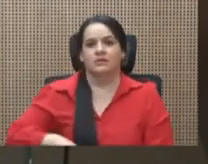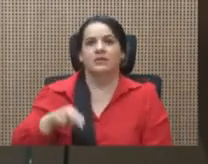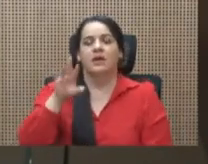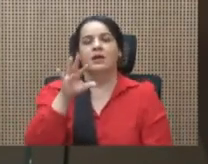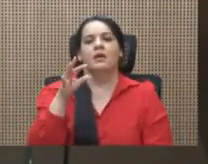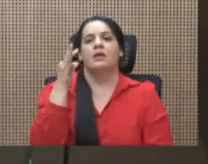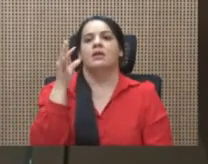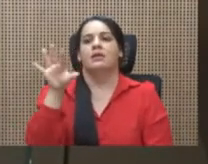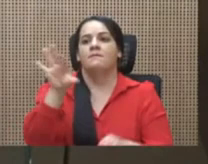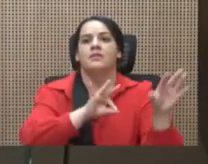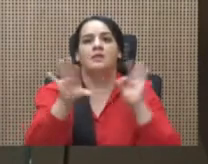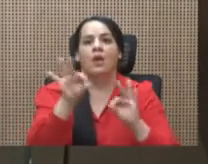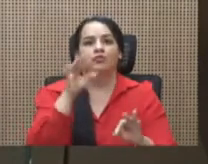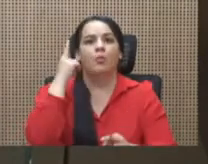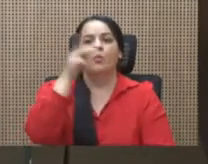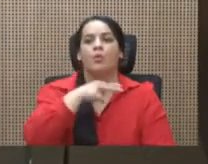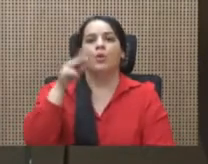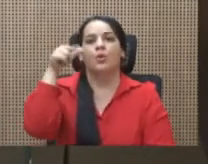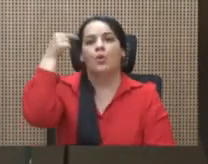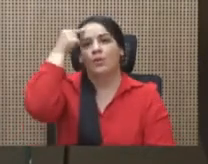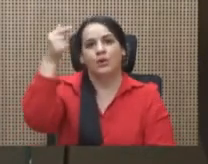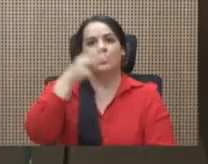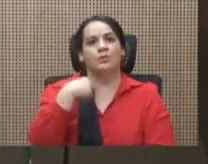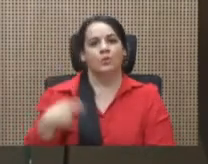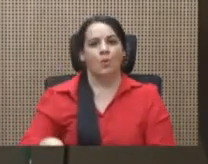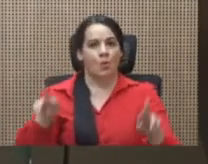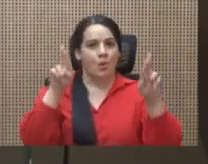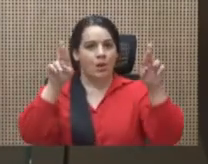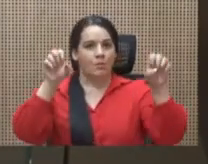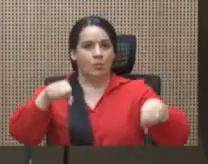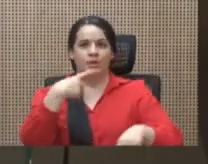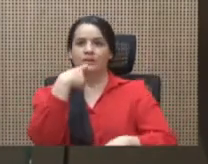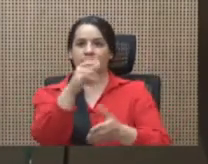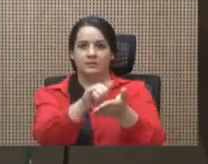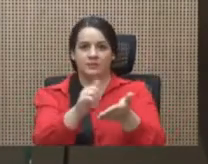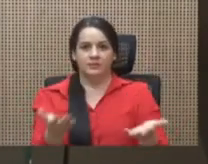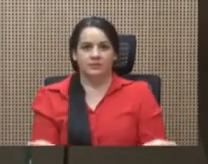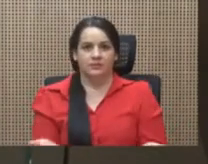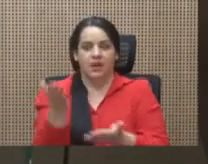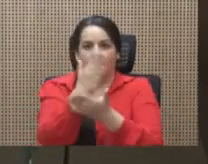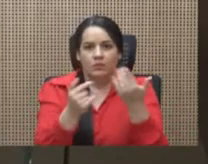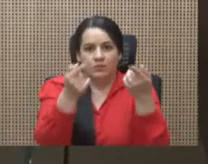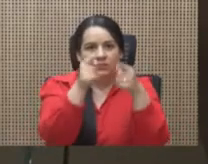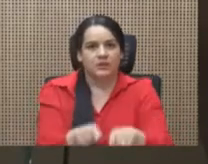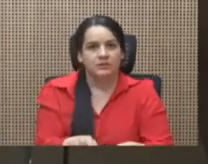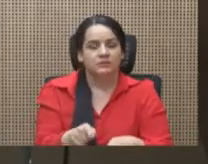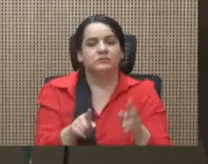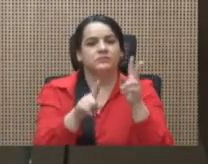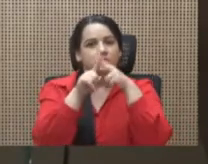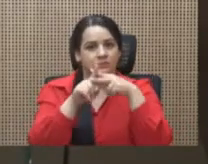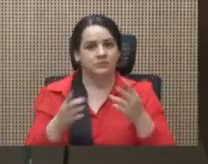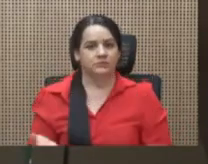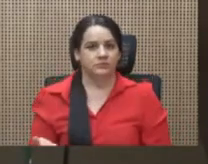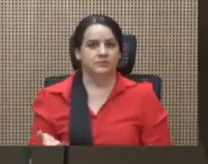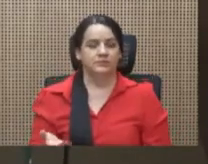invitados por el gobierno de China. Ojalá pudieran hacer también esos señalamientos que en algunos casos aplica.